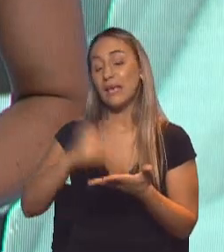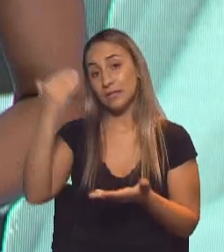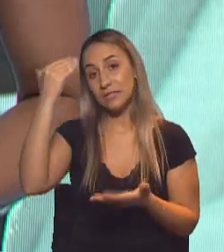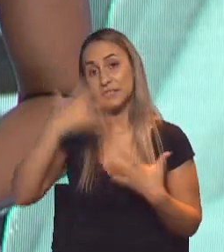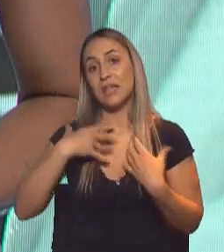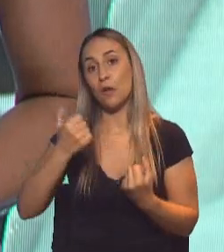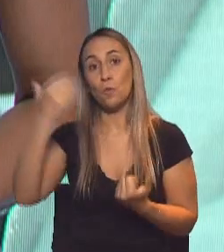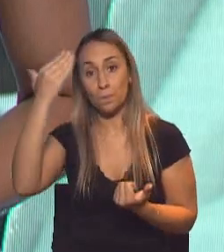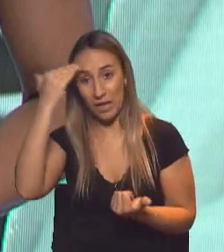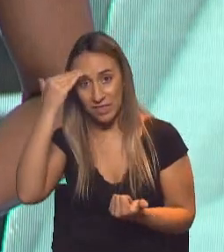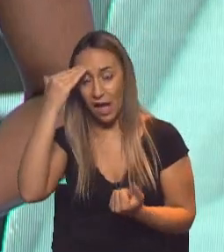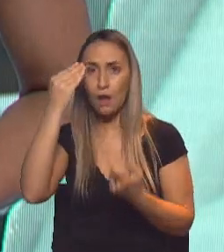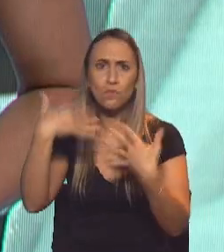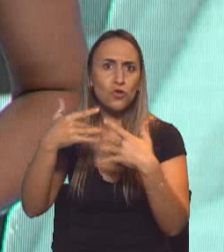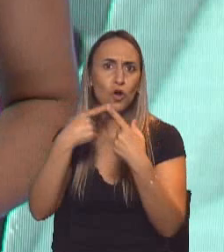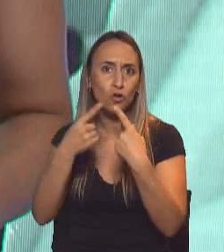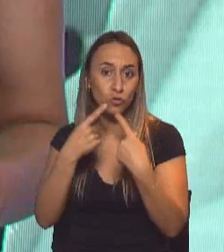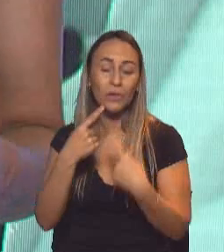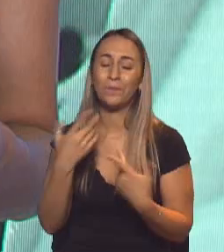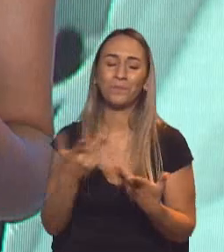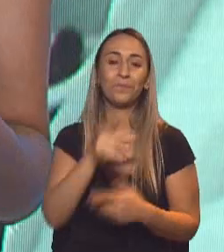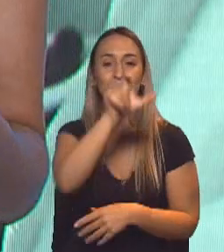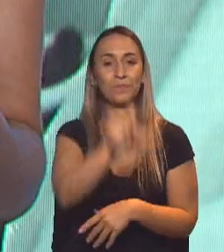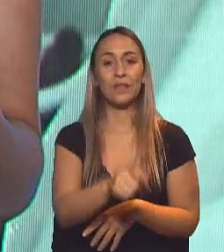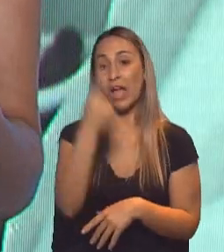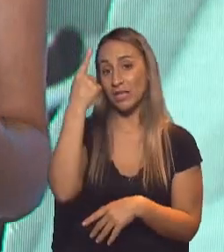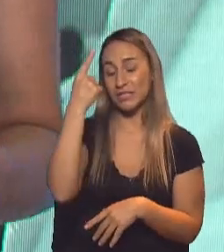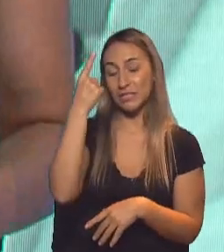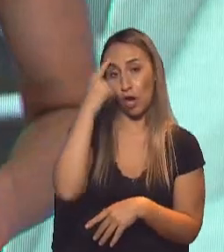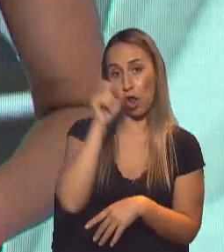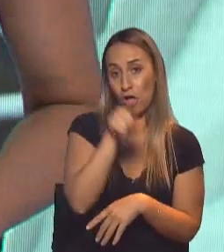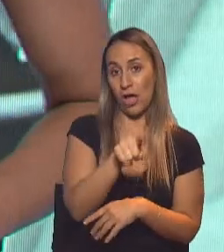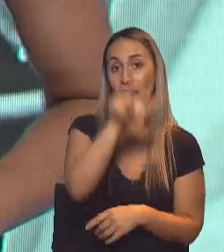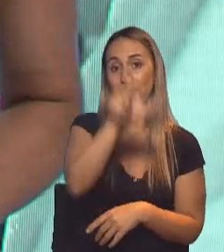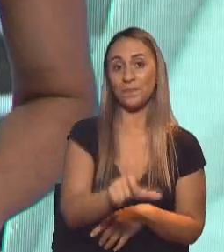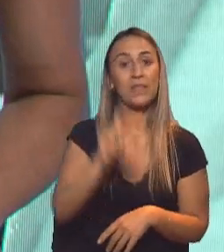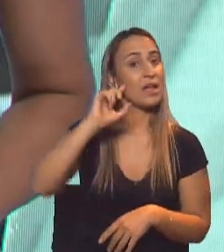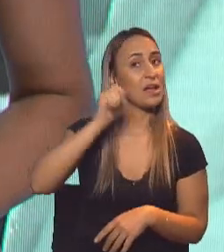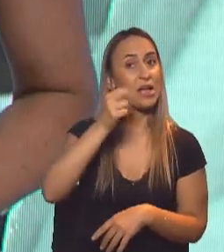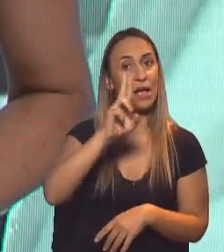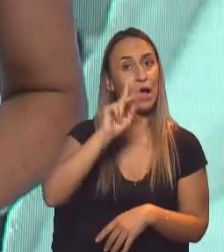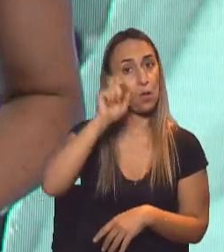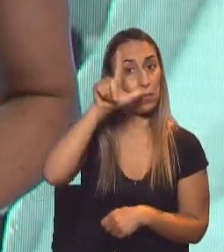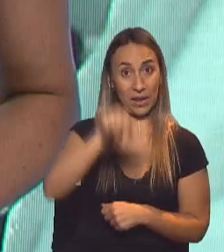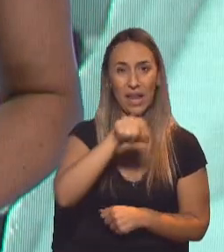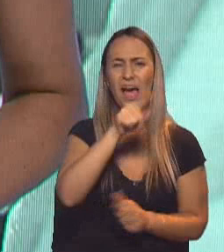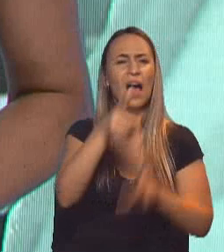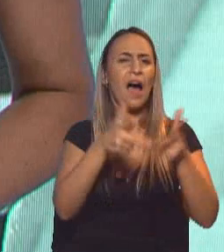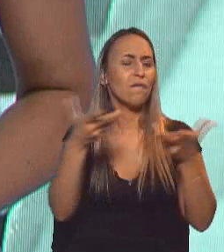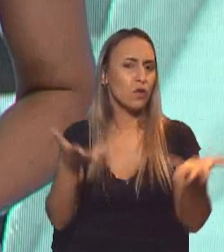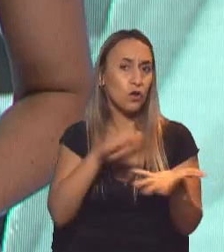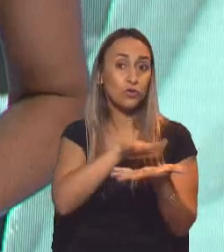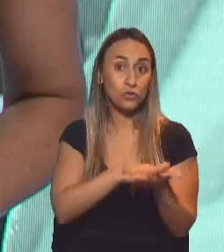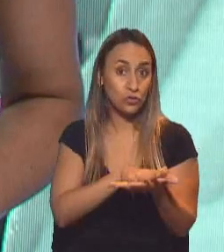muchas consultas. Bueno, precisamente hablamos con la socióloga Gabriela Irrazábal, quien se refirió precisamente al impacto de